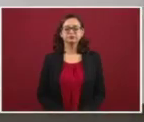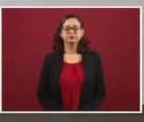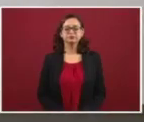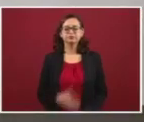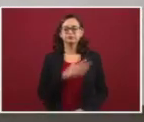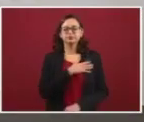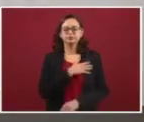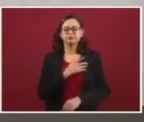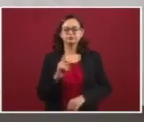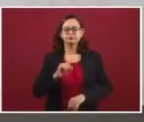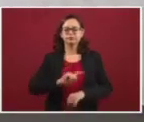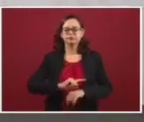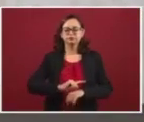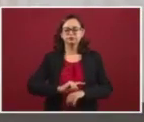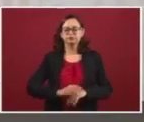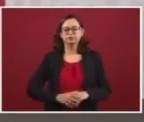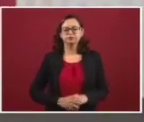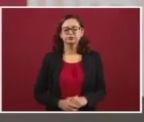Buenos días.